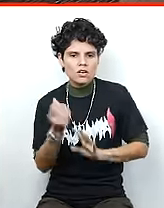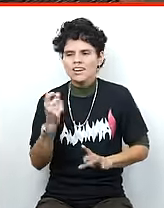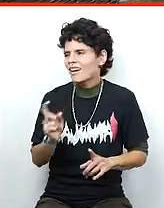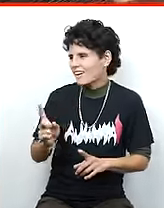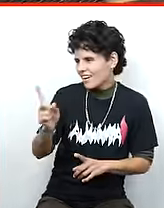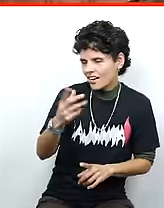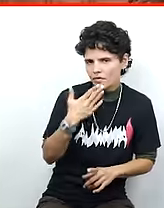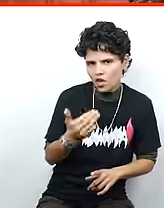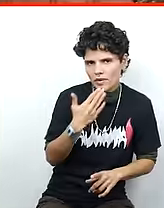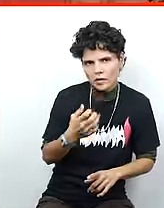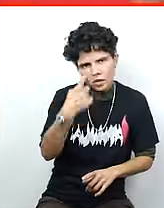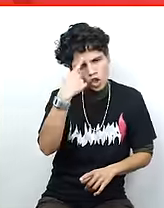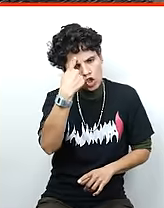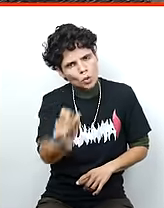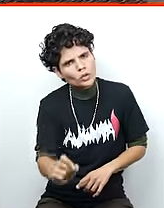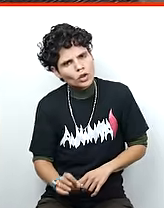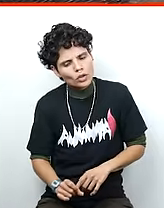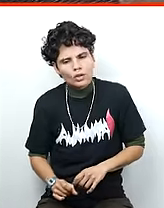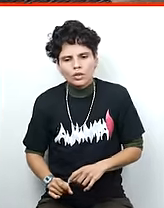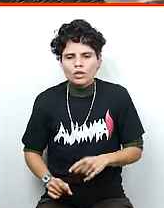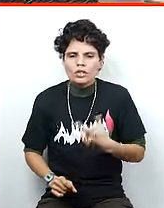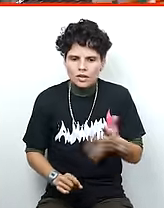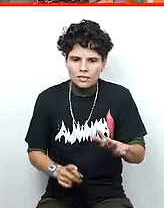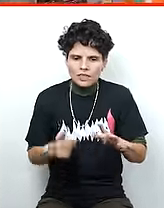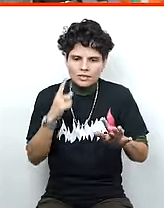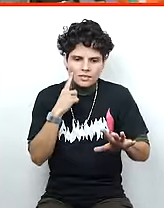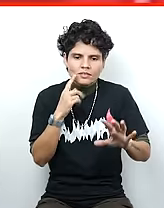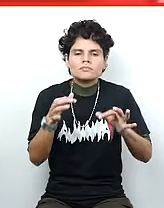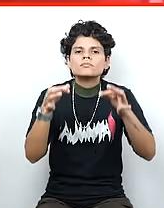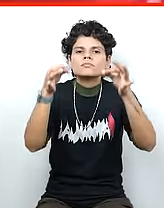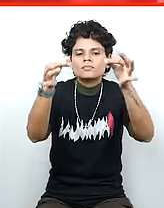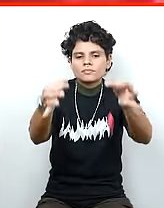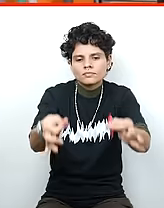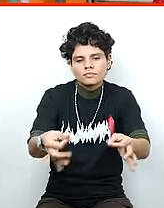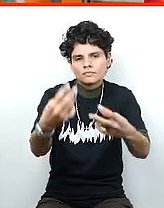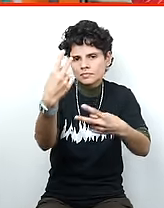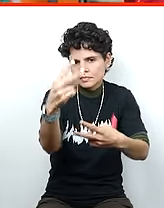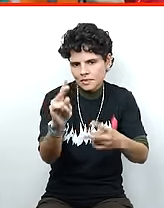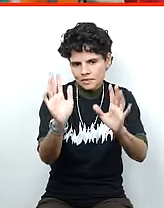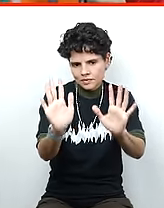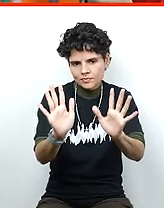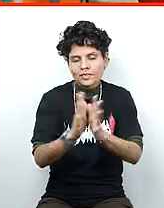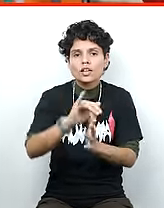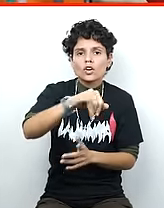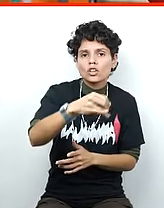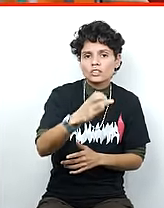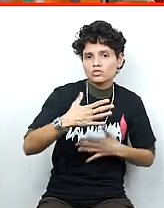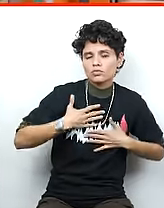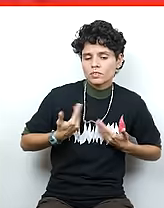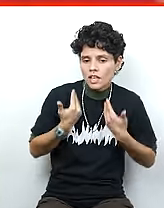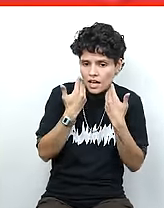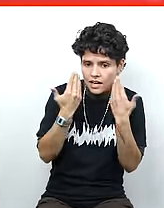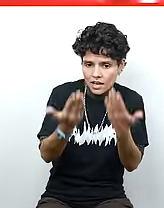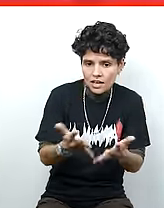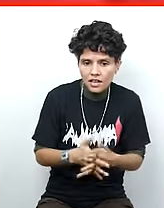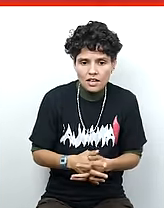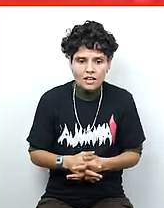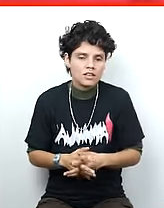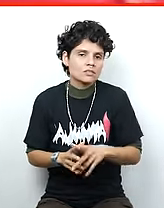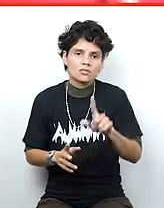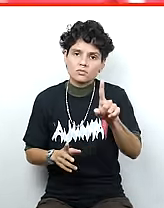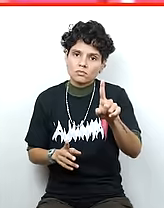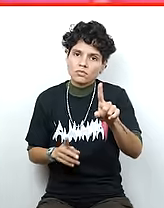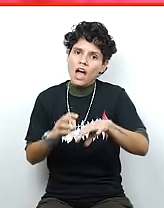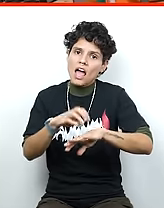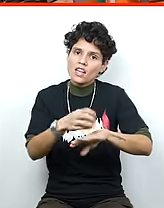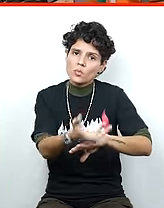sea, todo esto estúpido. Pero de verdad. Pero weón. Ya, me voy a corte. Me voy a corte. Se lo regaló el JC que le hice, ¿no? No le voy a dar el